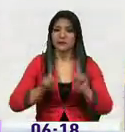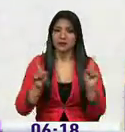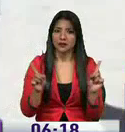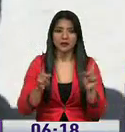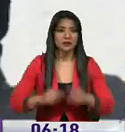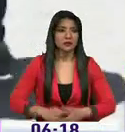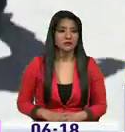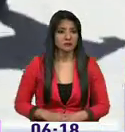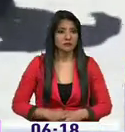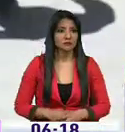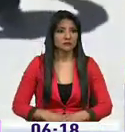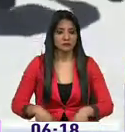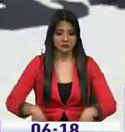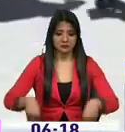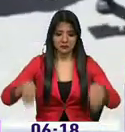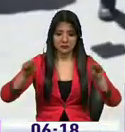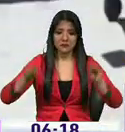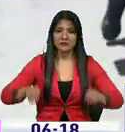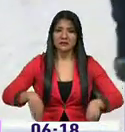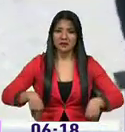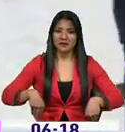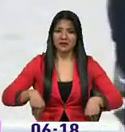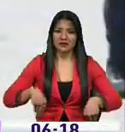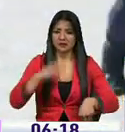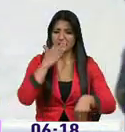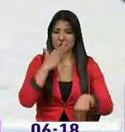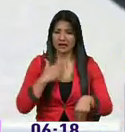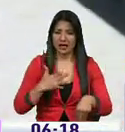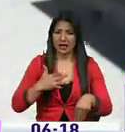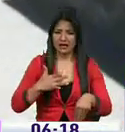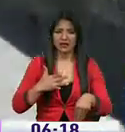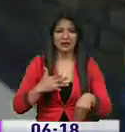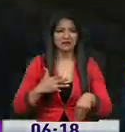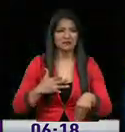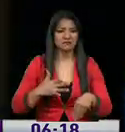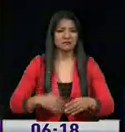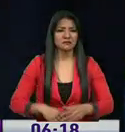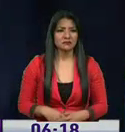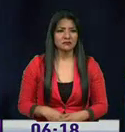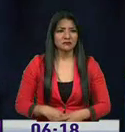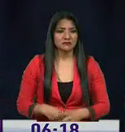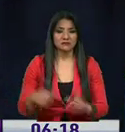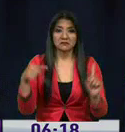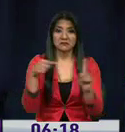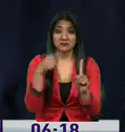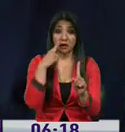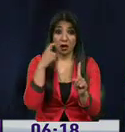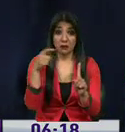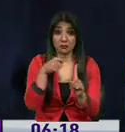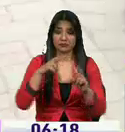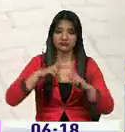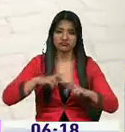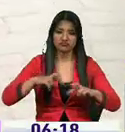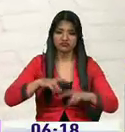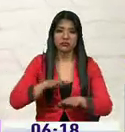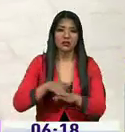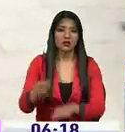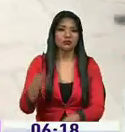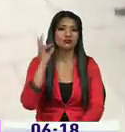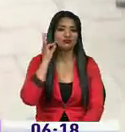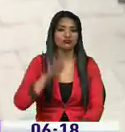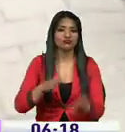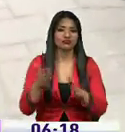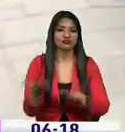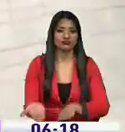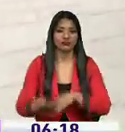hisopados, sábanas de lo que se encontraba con máculas de coloración rojiza. El acusado está siendo investigado por el delito de femicidio,